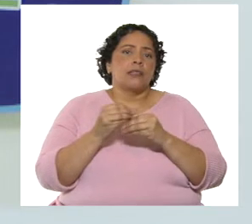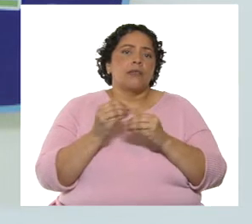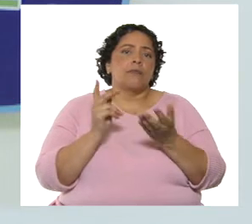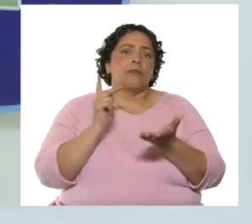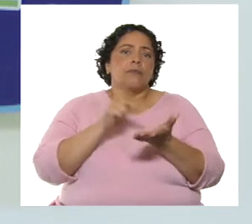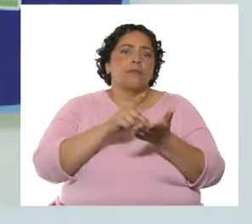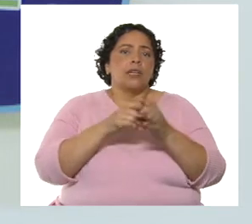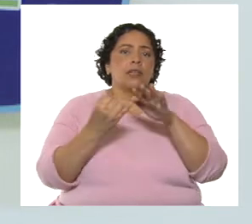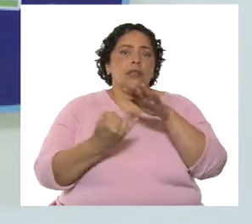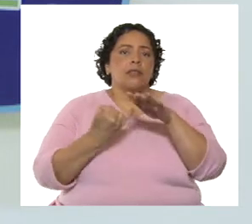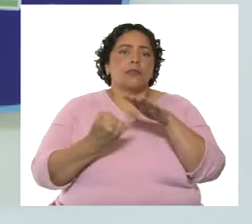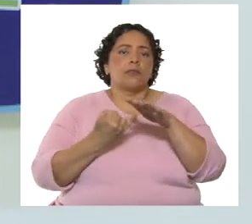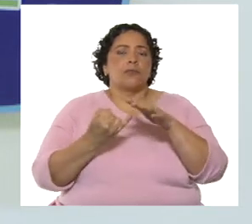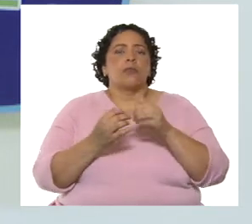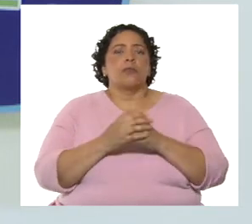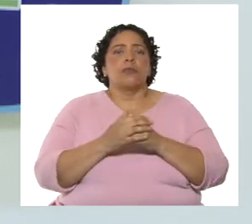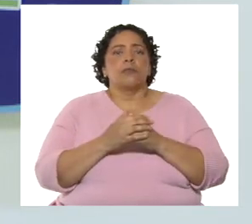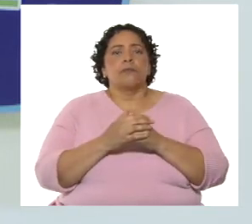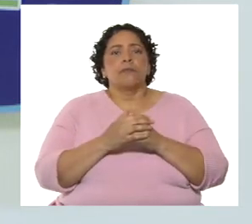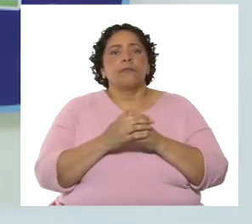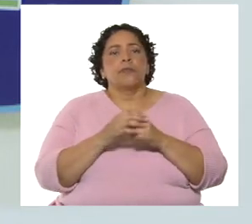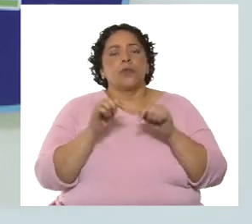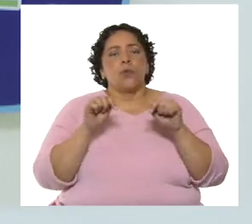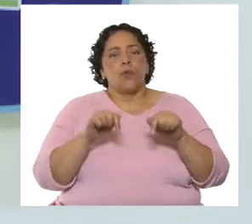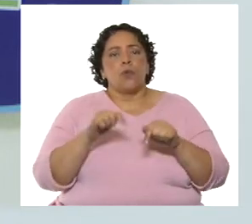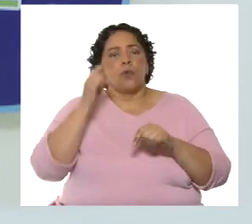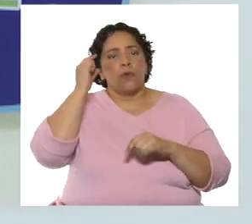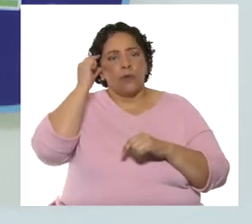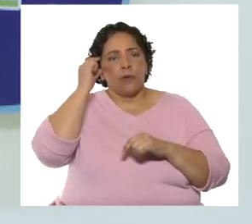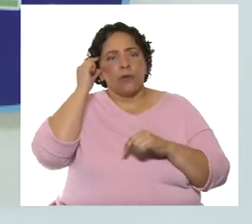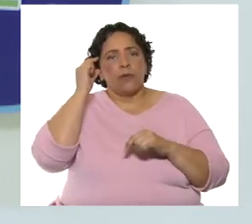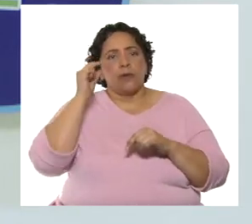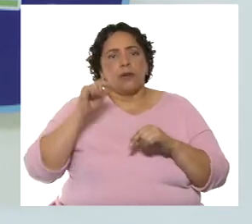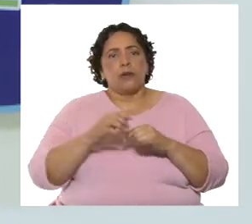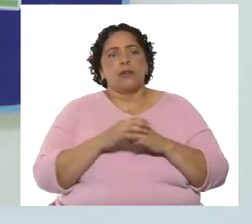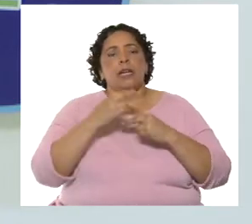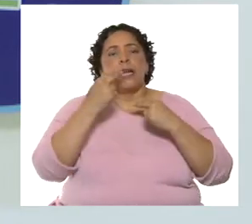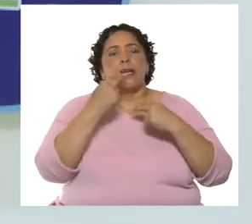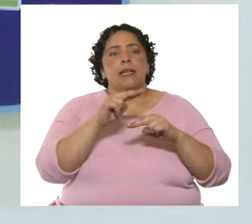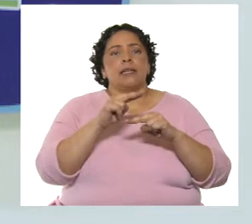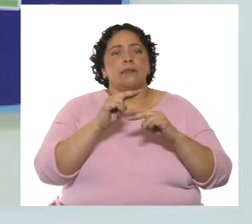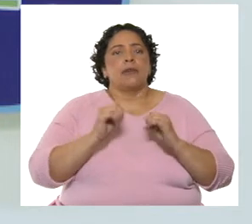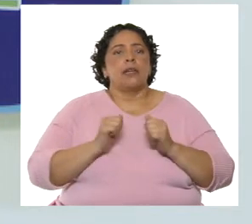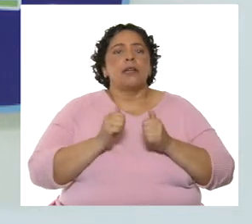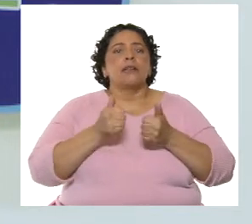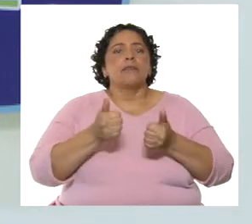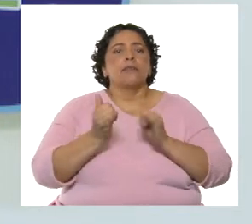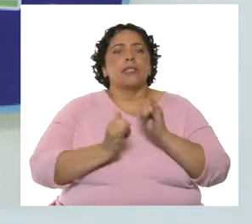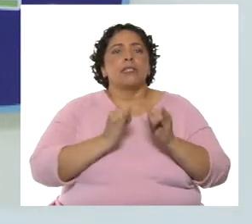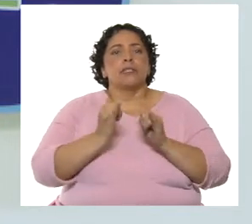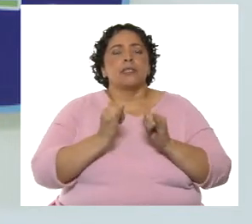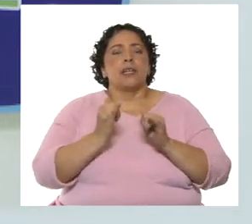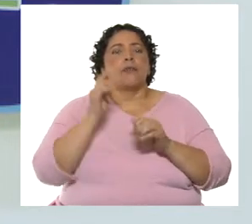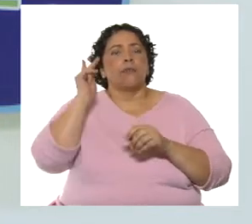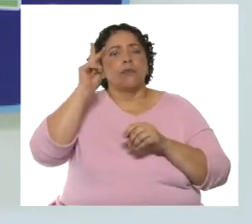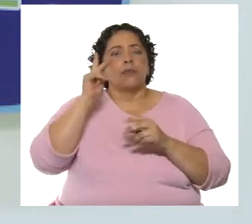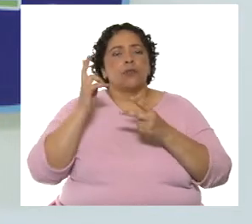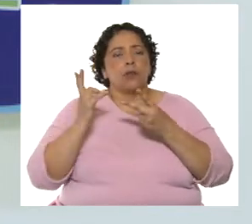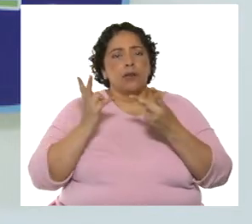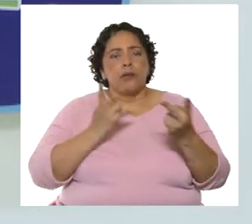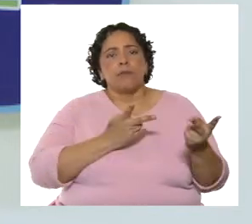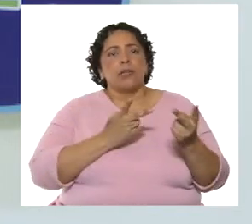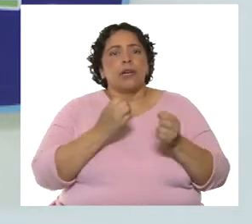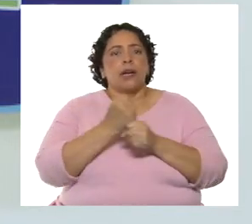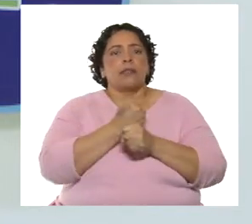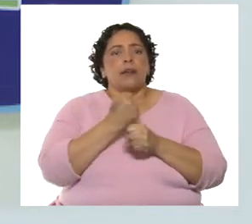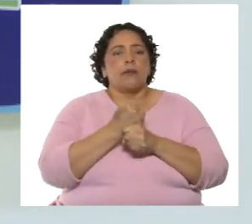de las instituciones de la modalidad. El día de hoy, en el nivel de educación inicial, los docentes nos invitan a